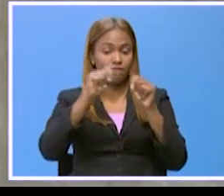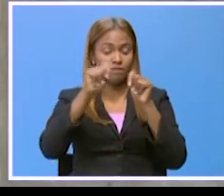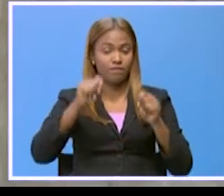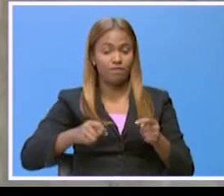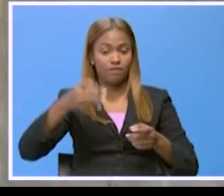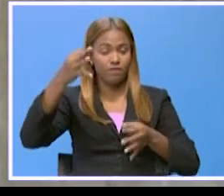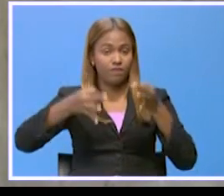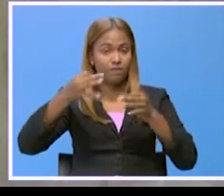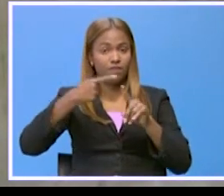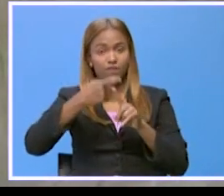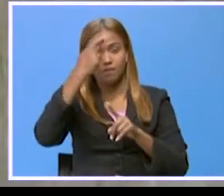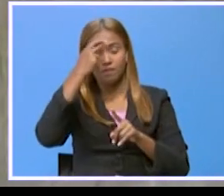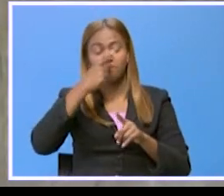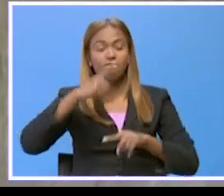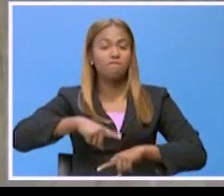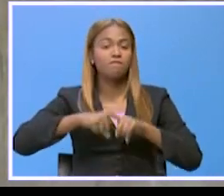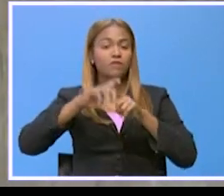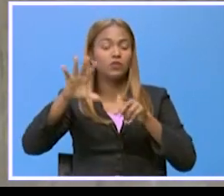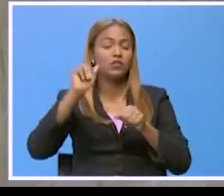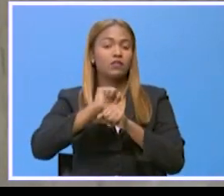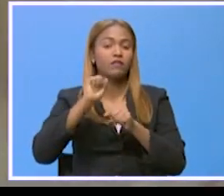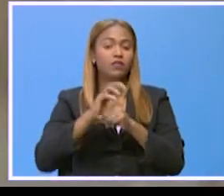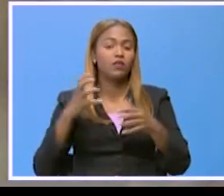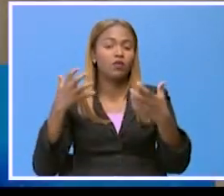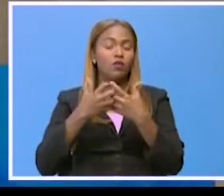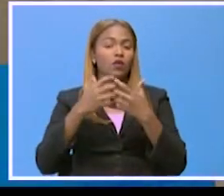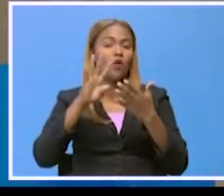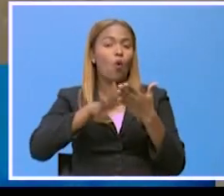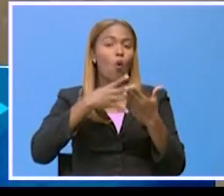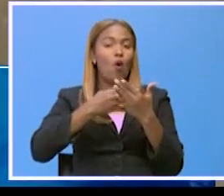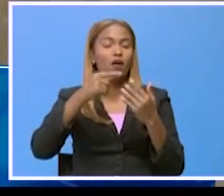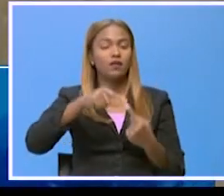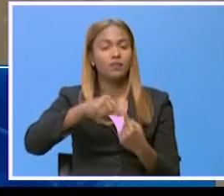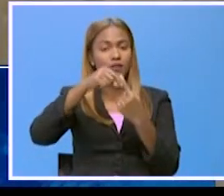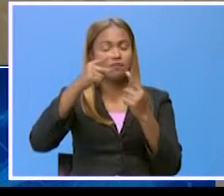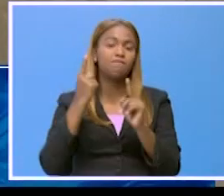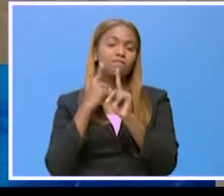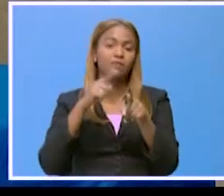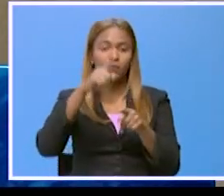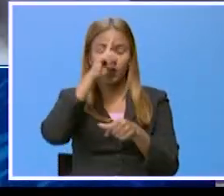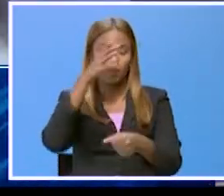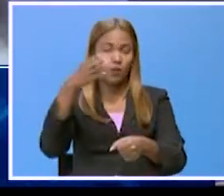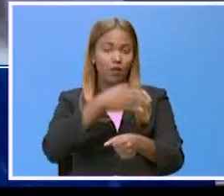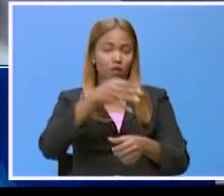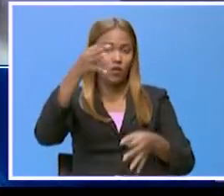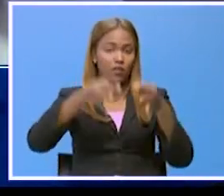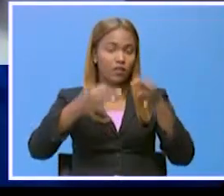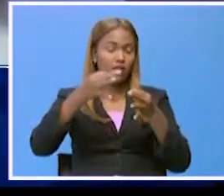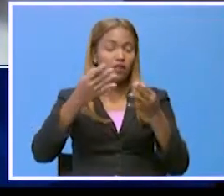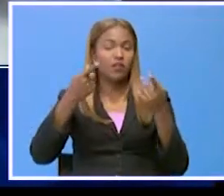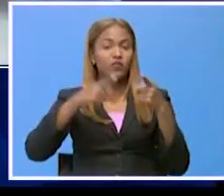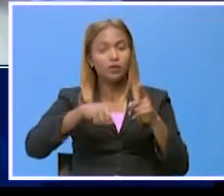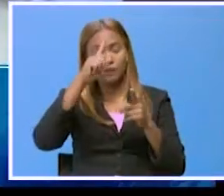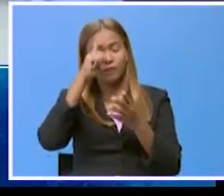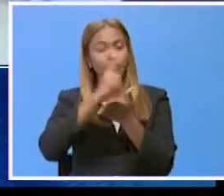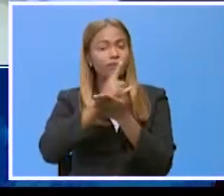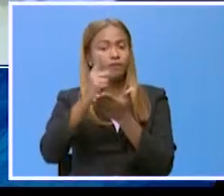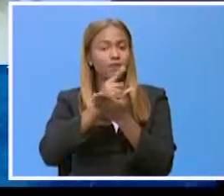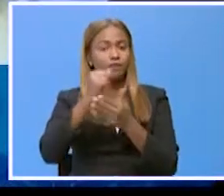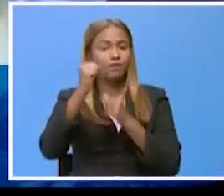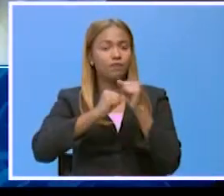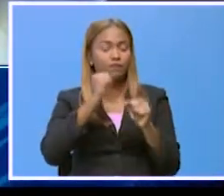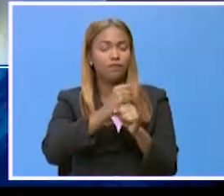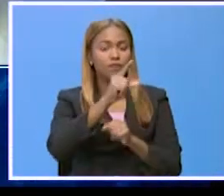dominicana suspenden sus servicios de acuerdo con el horario especial dispuesto por el poder judicial a propósito de la semana santa